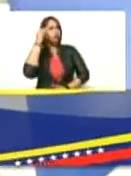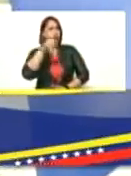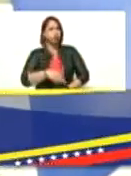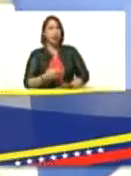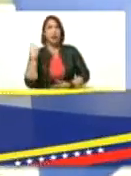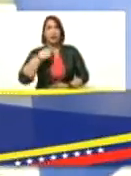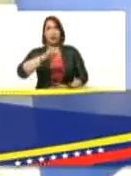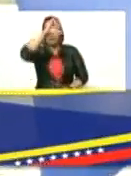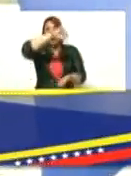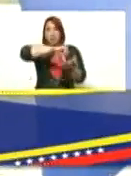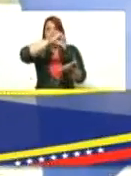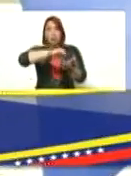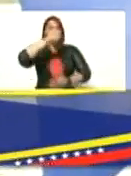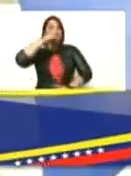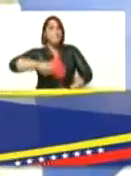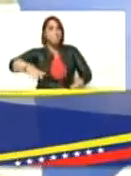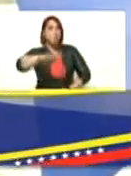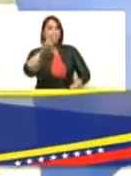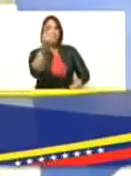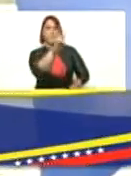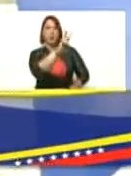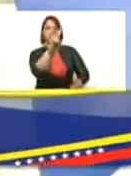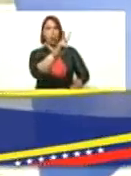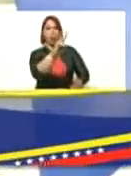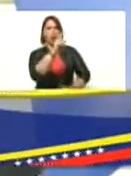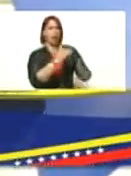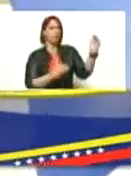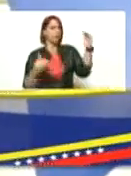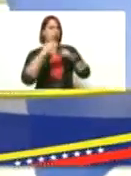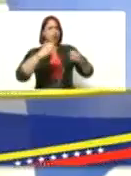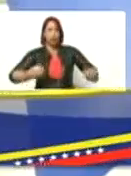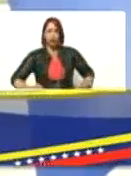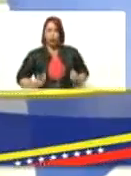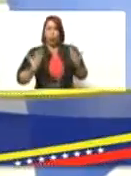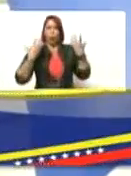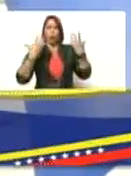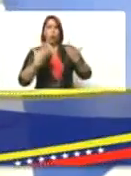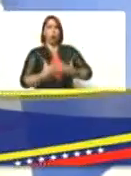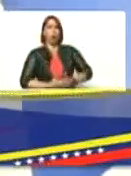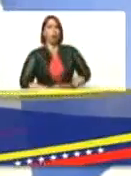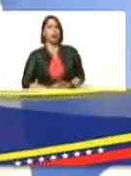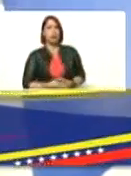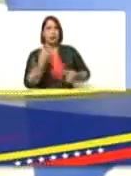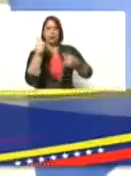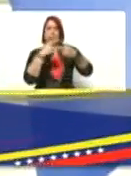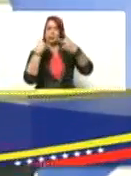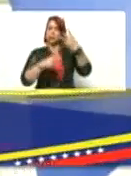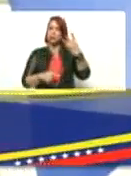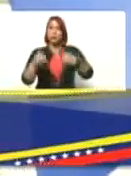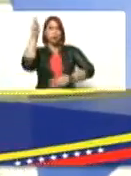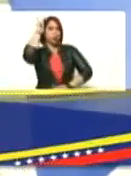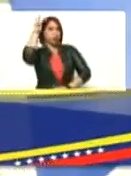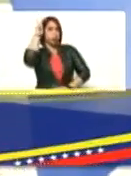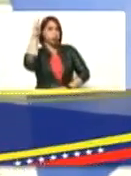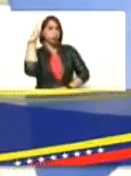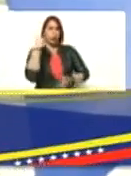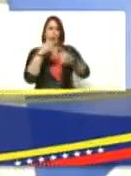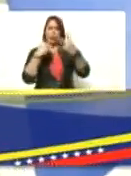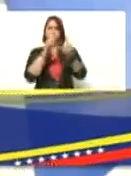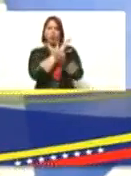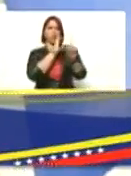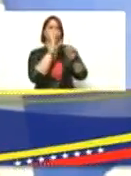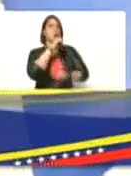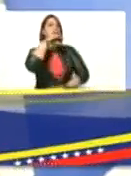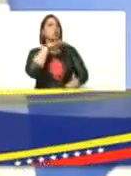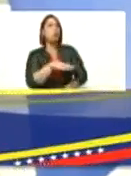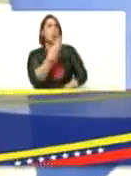tiene como centro al pueblo venezolano en su más rica expresión, multiétnica y pluricultural. Una